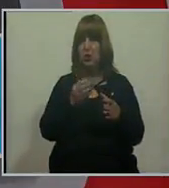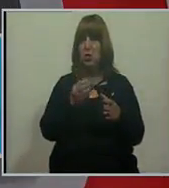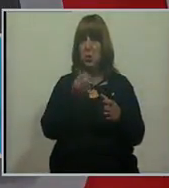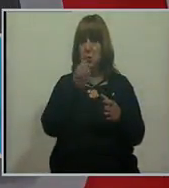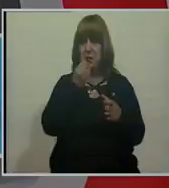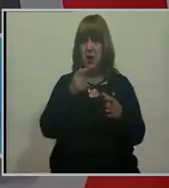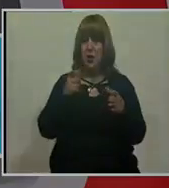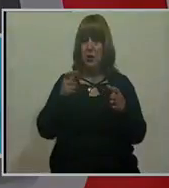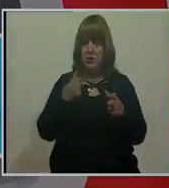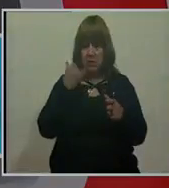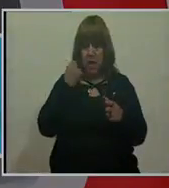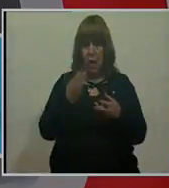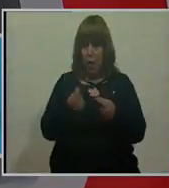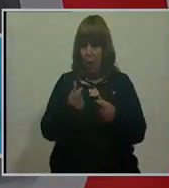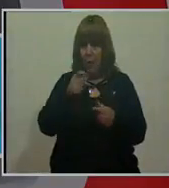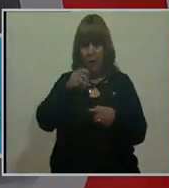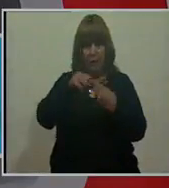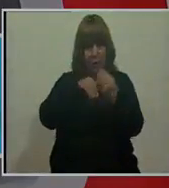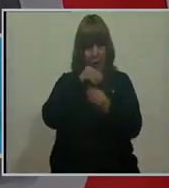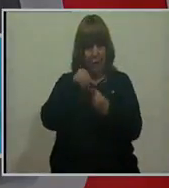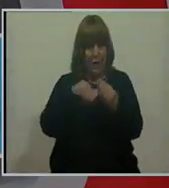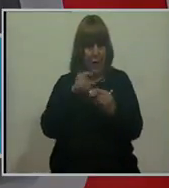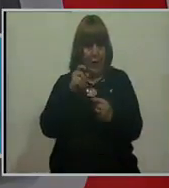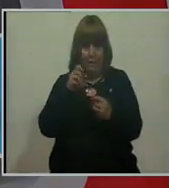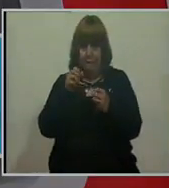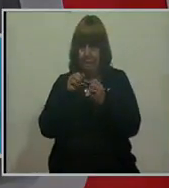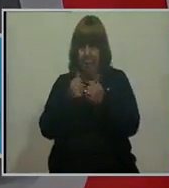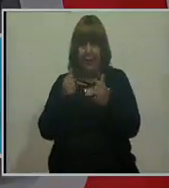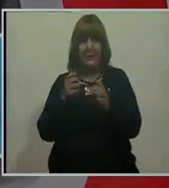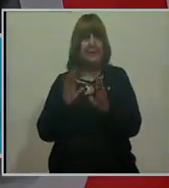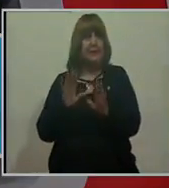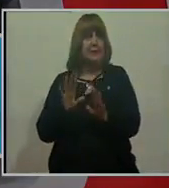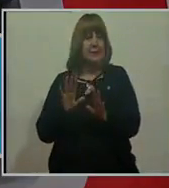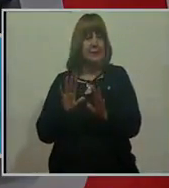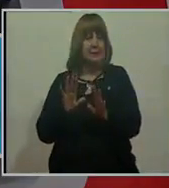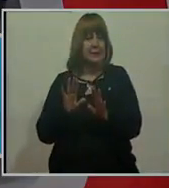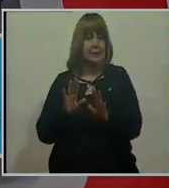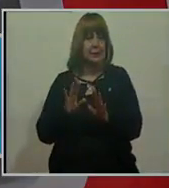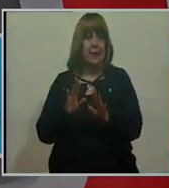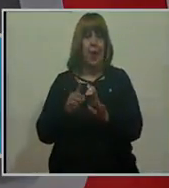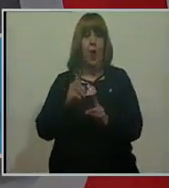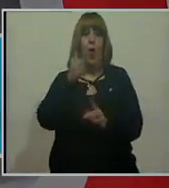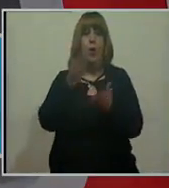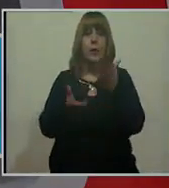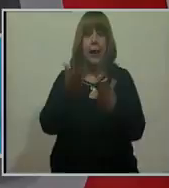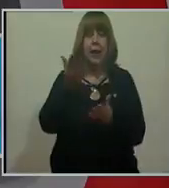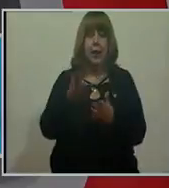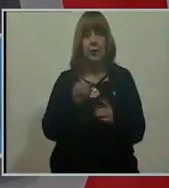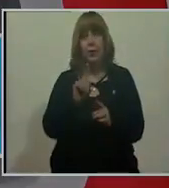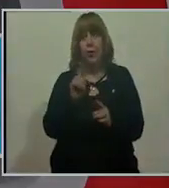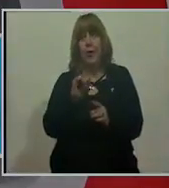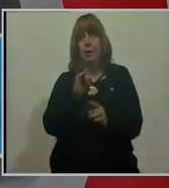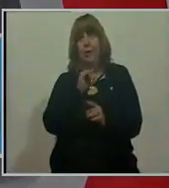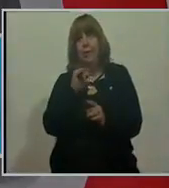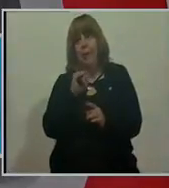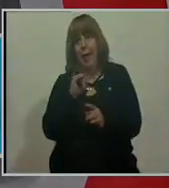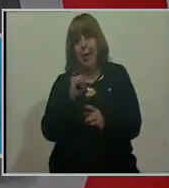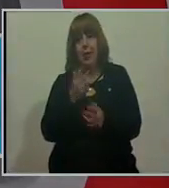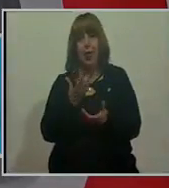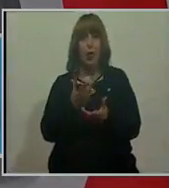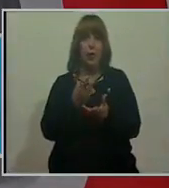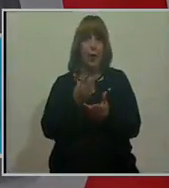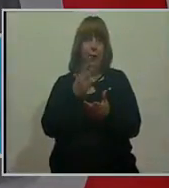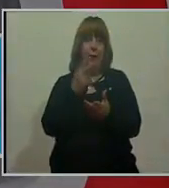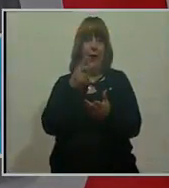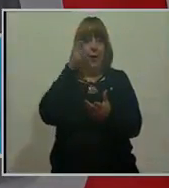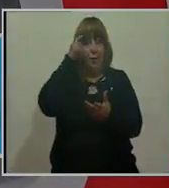está cayendo un 20%. Ya la gente no elige ir a comprar un kilo de pan, sino van con la plata que iban a comprar